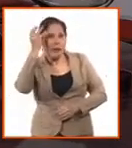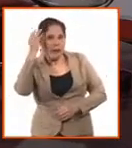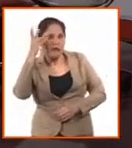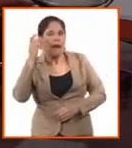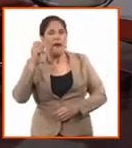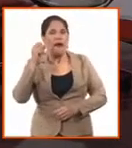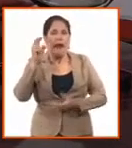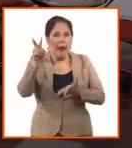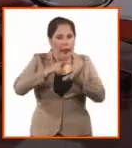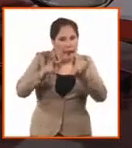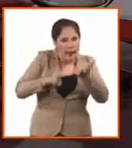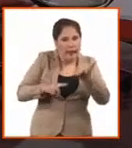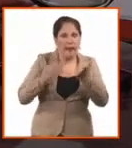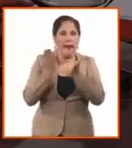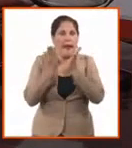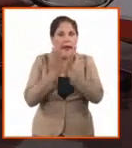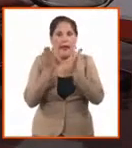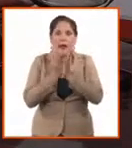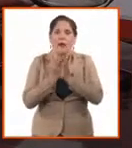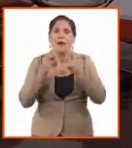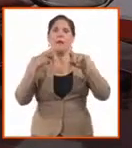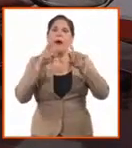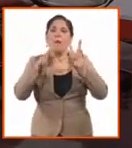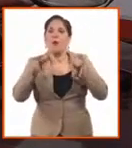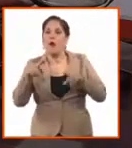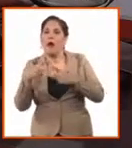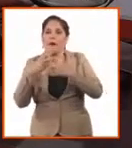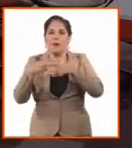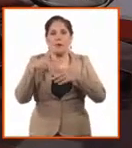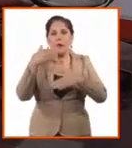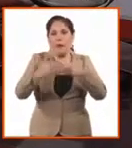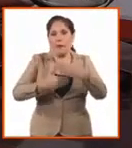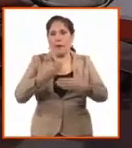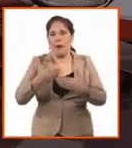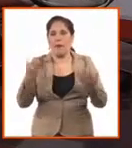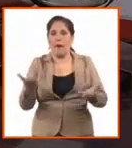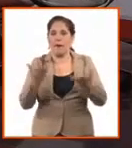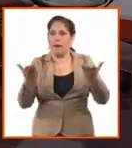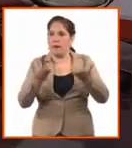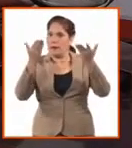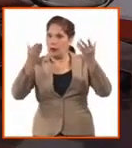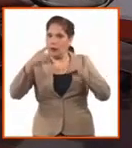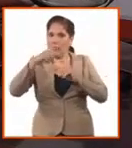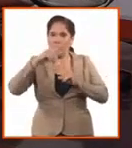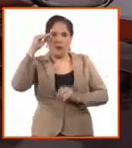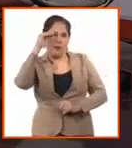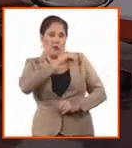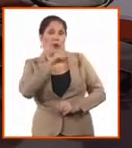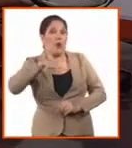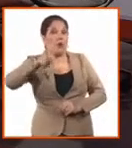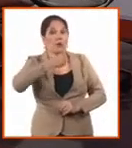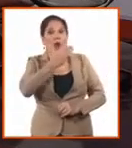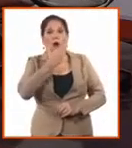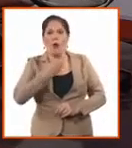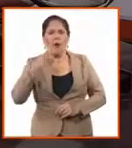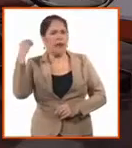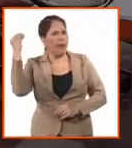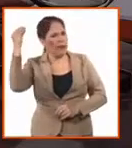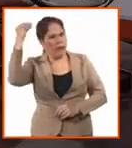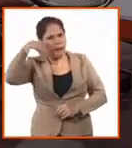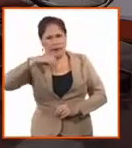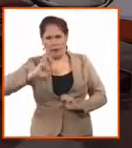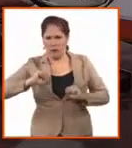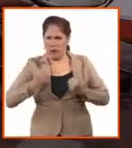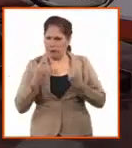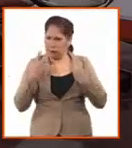siempre buscando dónde estaban los desarrollos tecnológicos y cómo podríamos nosotros aplicarlo si alguien que